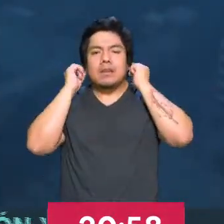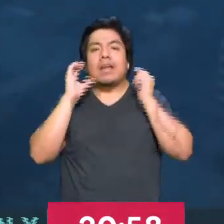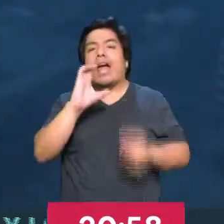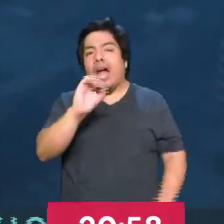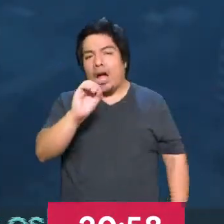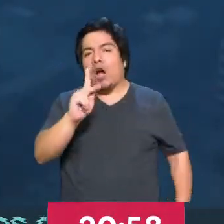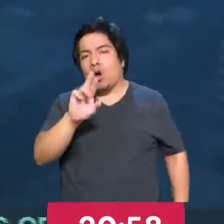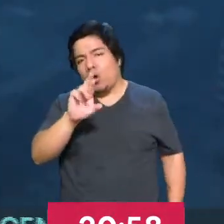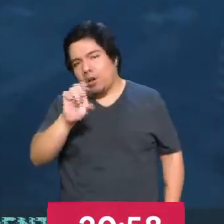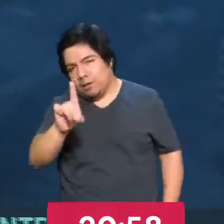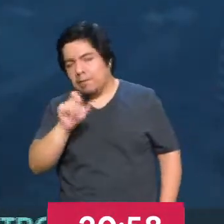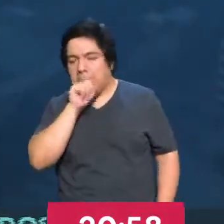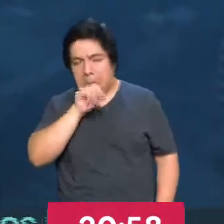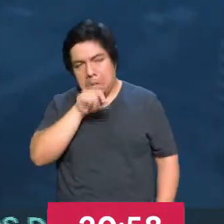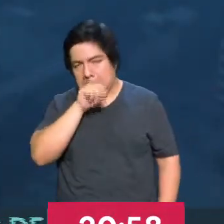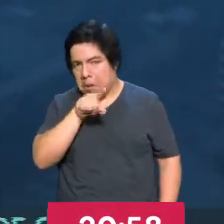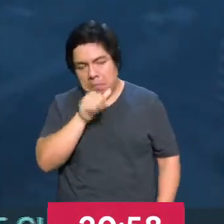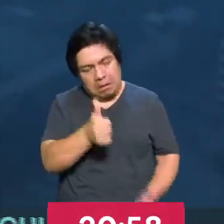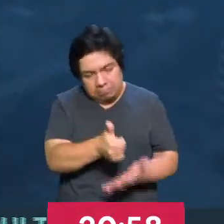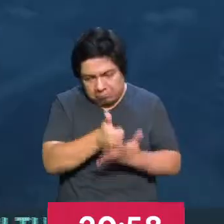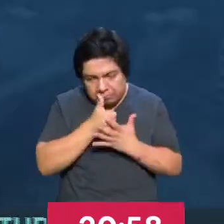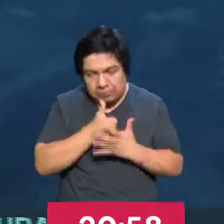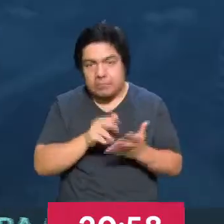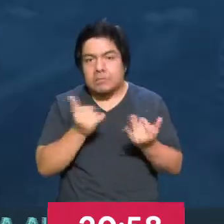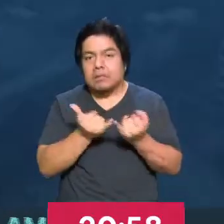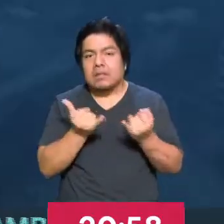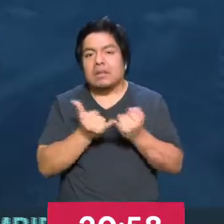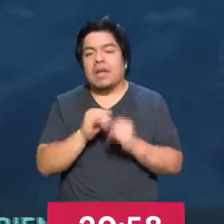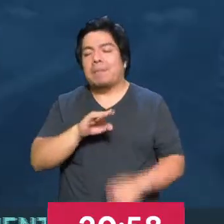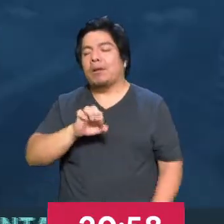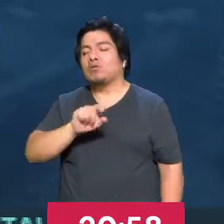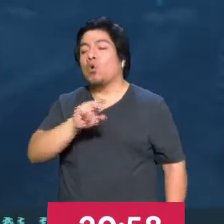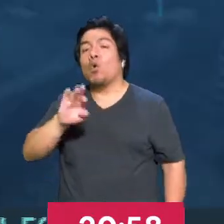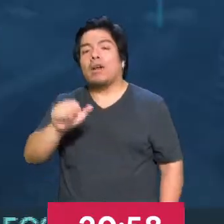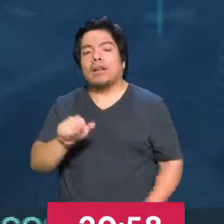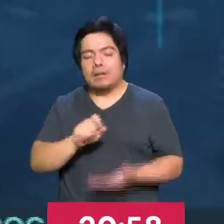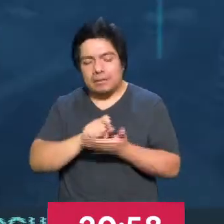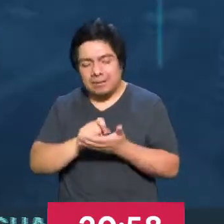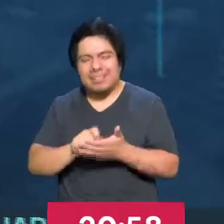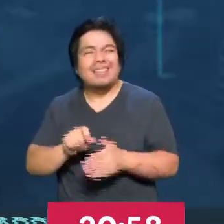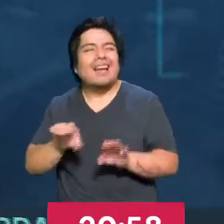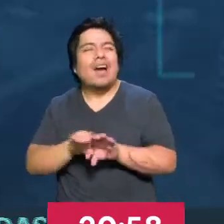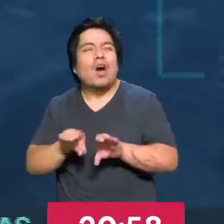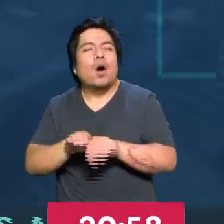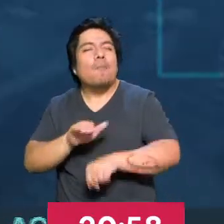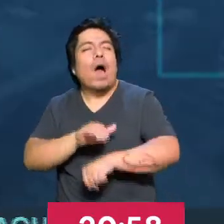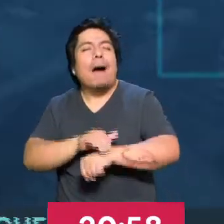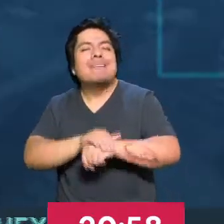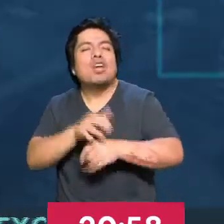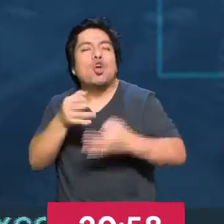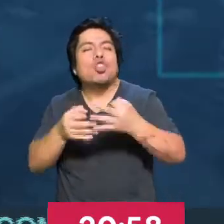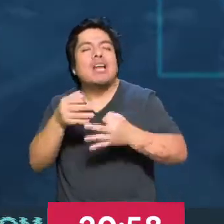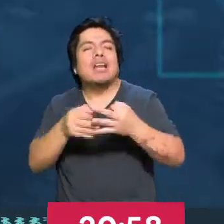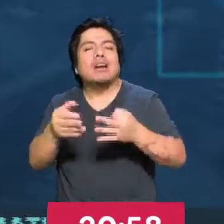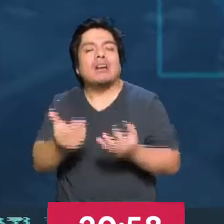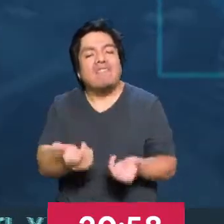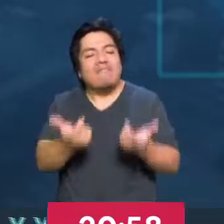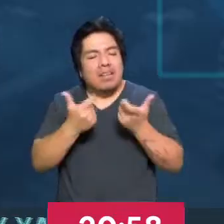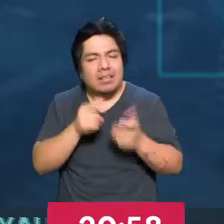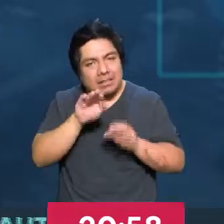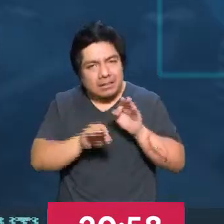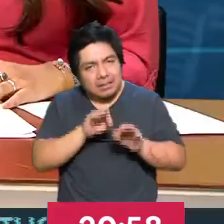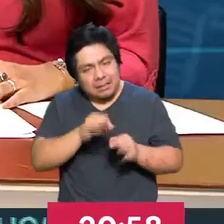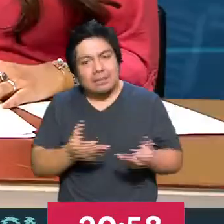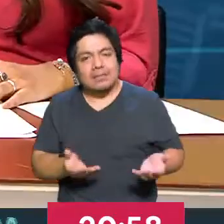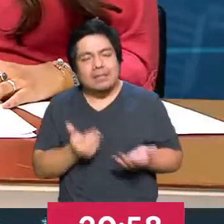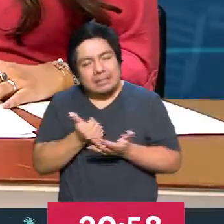también me acompañó y interpuso un amicus curiae, que es como un escrito de amigos de la Corte para solventar mi causa también. O